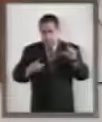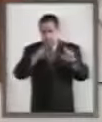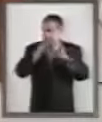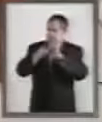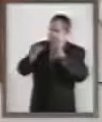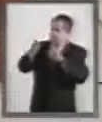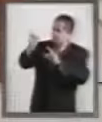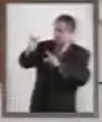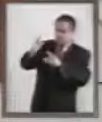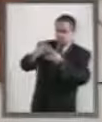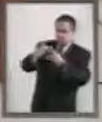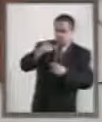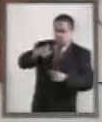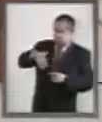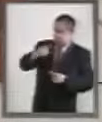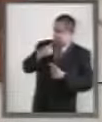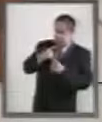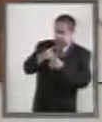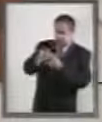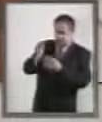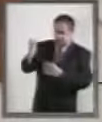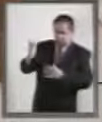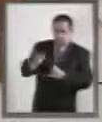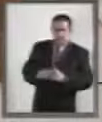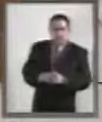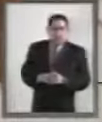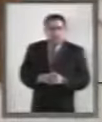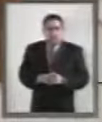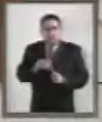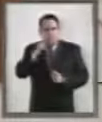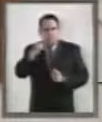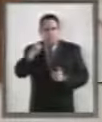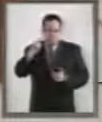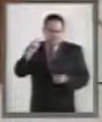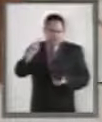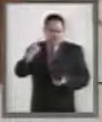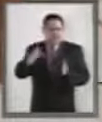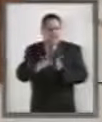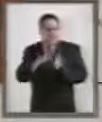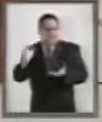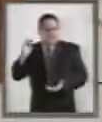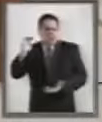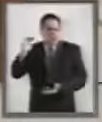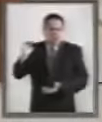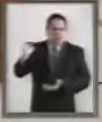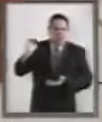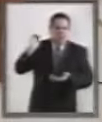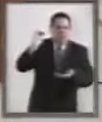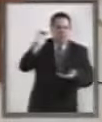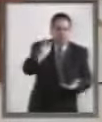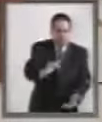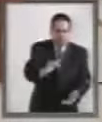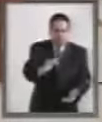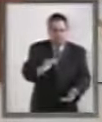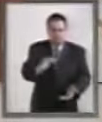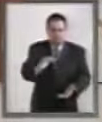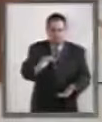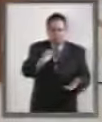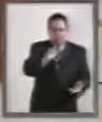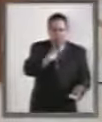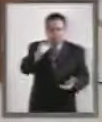de la responsabilidad porque acaba de entrar, nada más lo vimos cargando una cajota que le entregaron y la pasó de un lado a